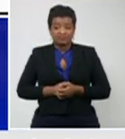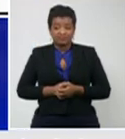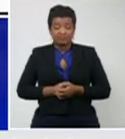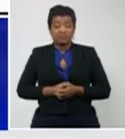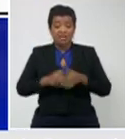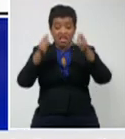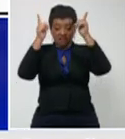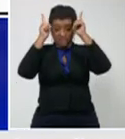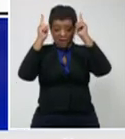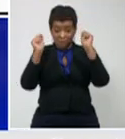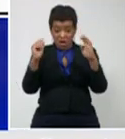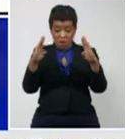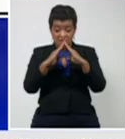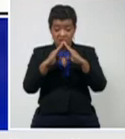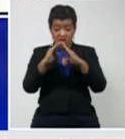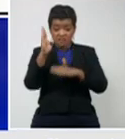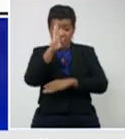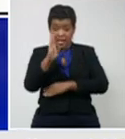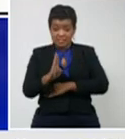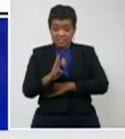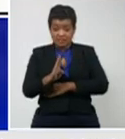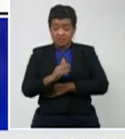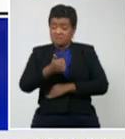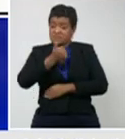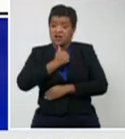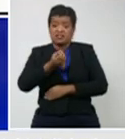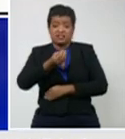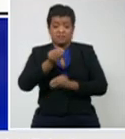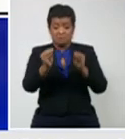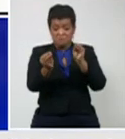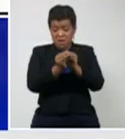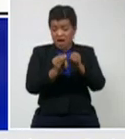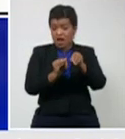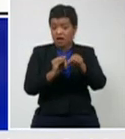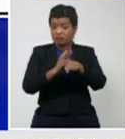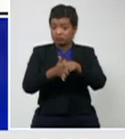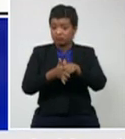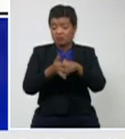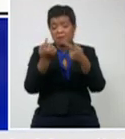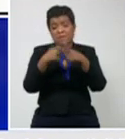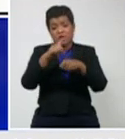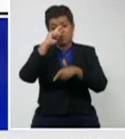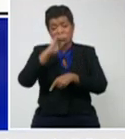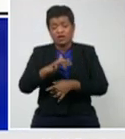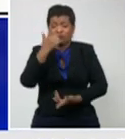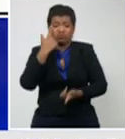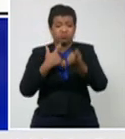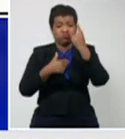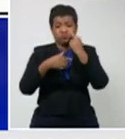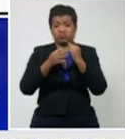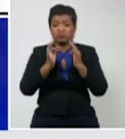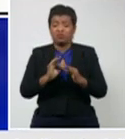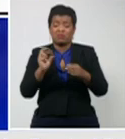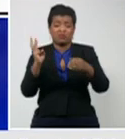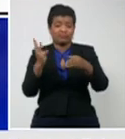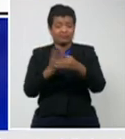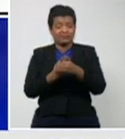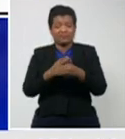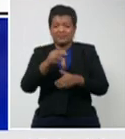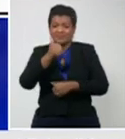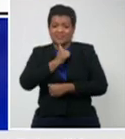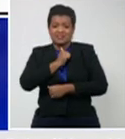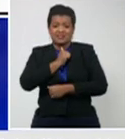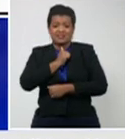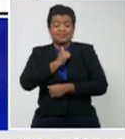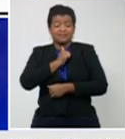brasileño que se arriesga a contagiarse de COVID-19 para calmar a un paciente con síndrome Down. Y aquí lo tenemos.